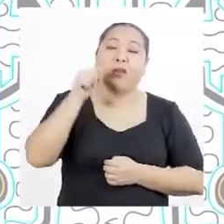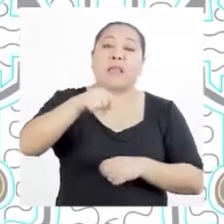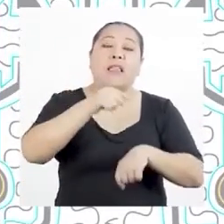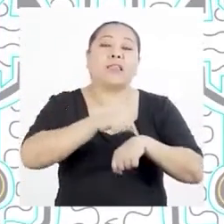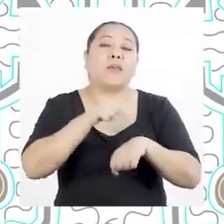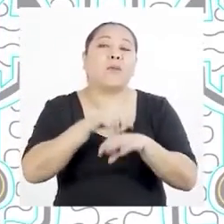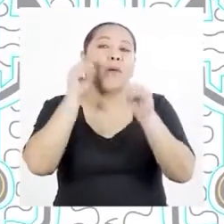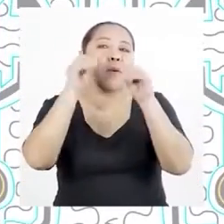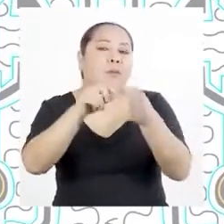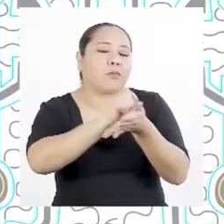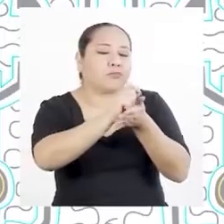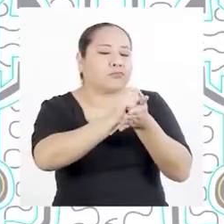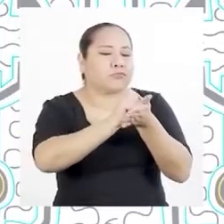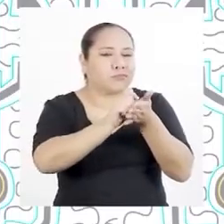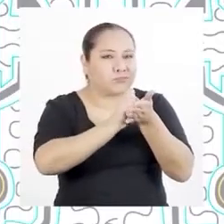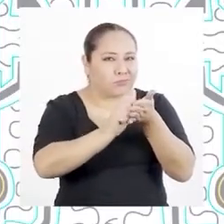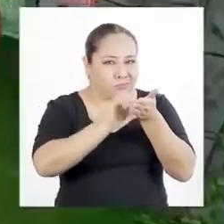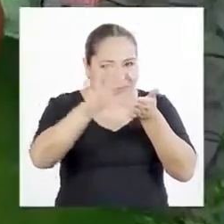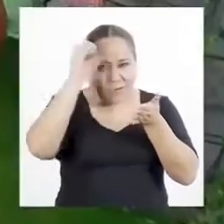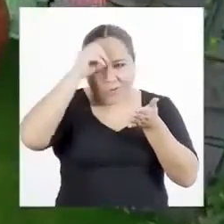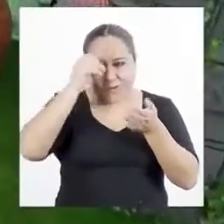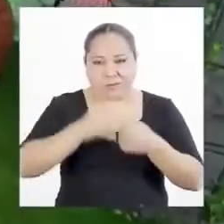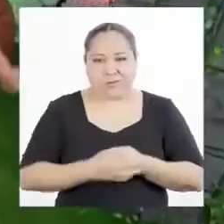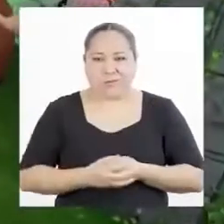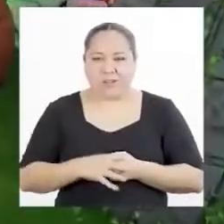para plasmar por escrito sus opiniones.